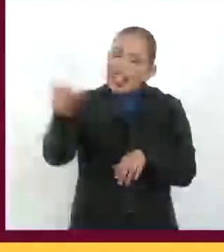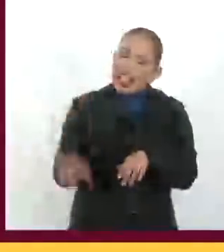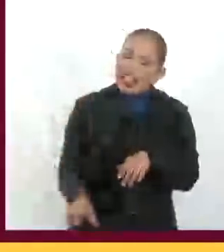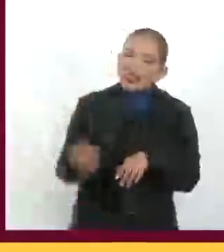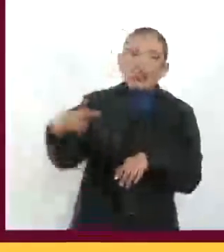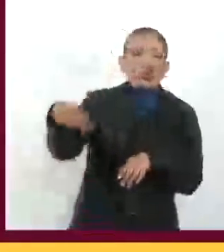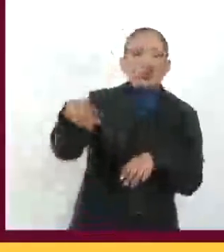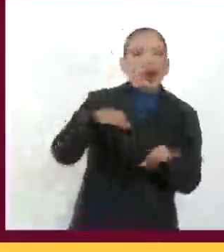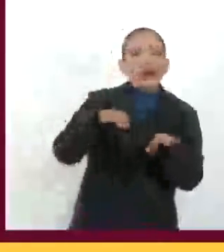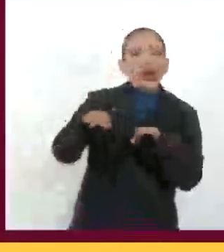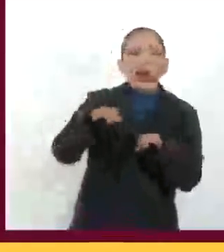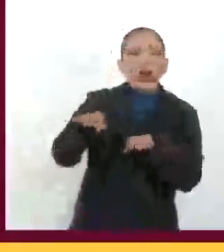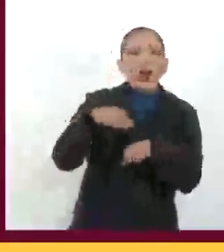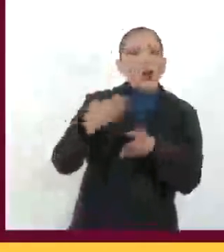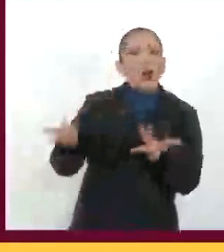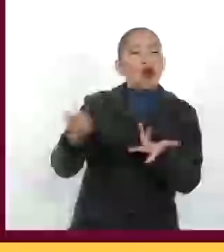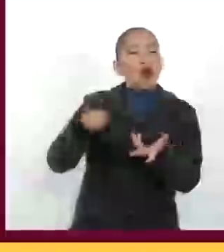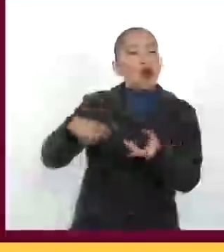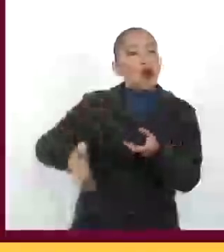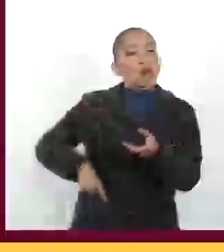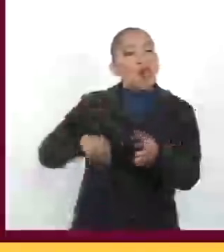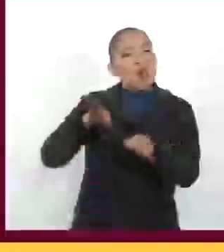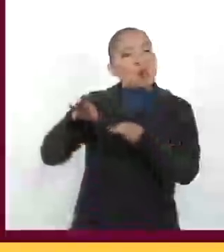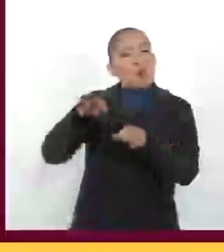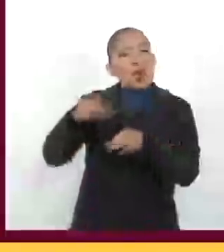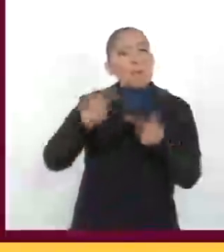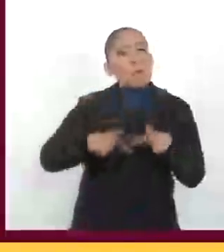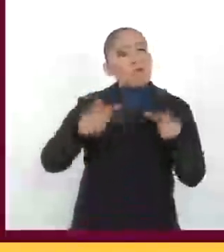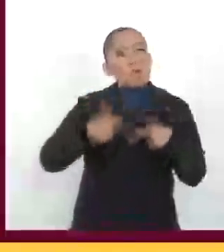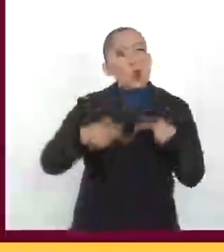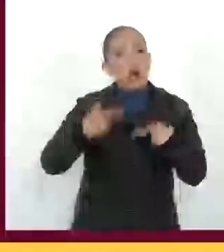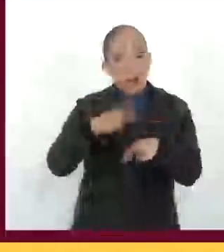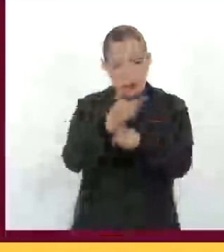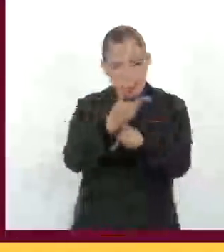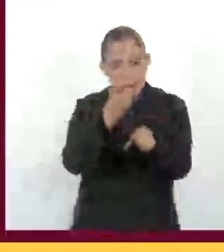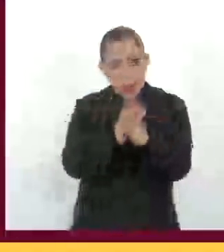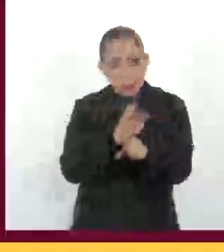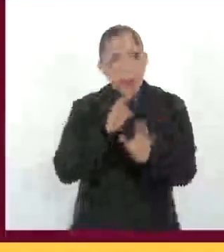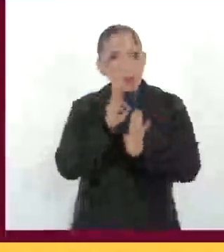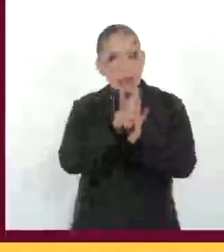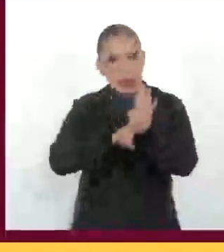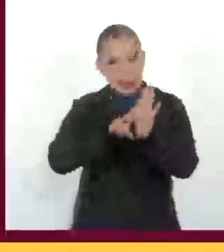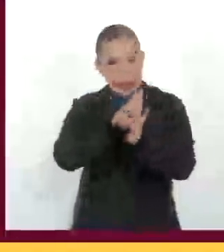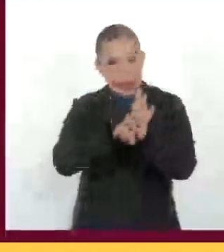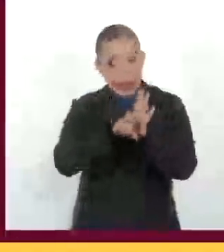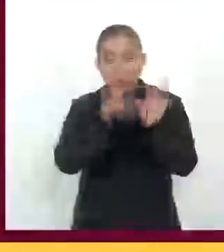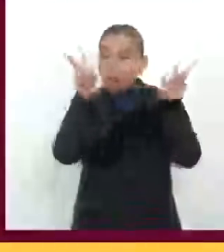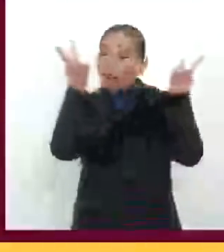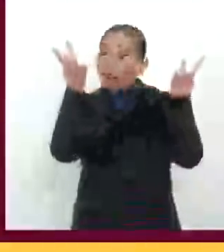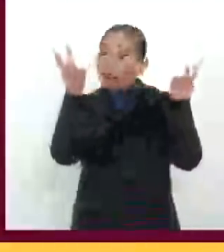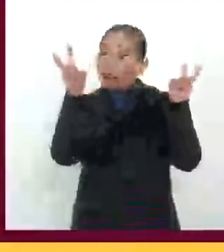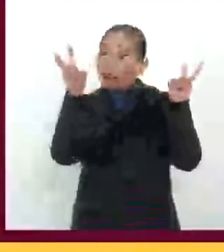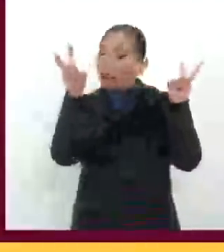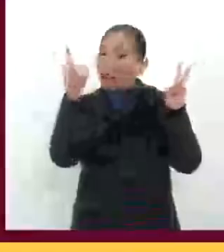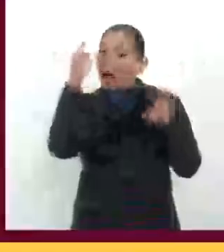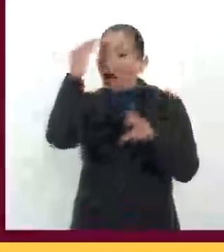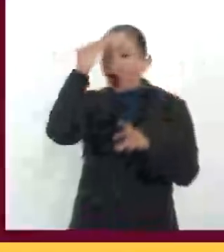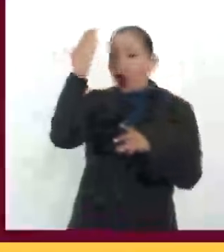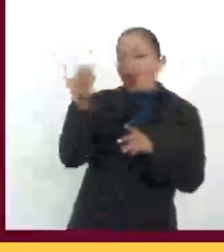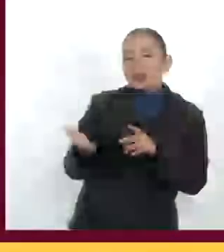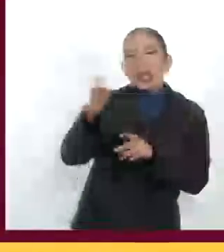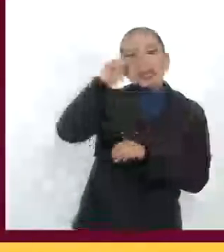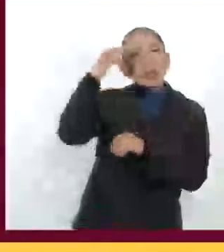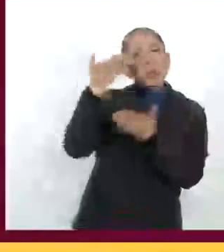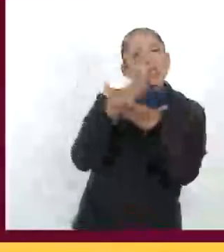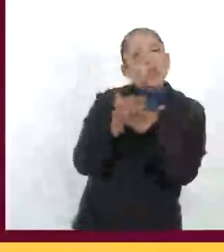revisando quiénes son y cuáles son sus atribuciones y responsabilidades, las y los invitamos a ver el siguiente video titulado